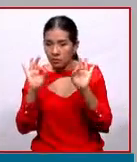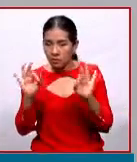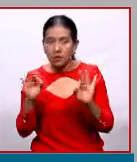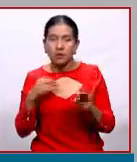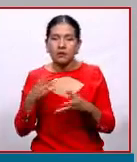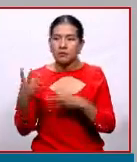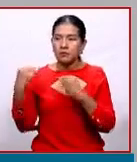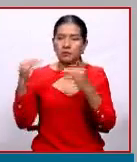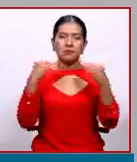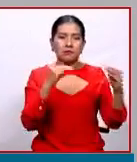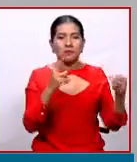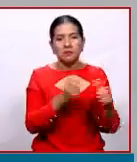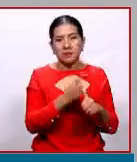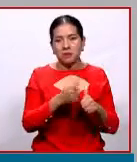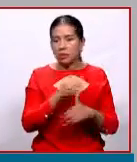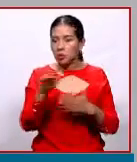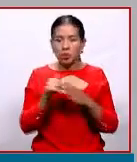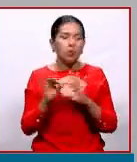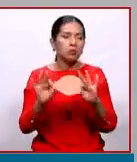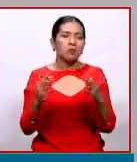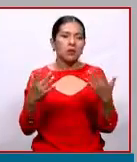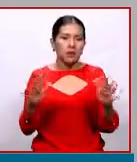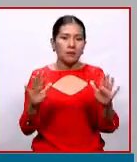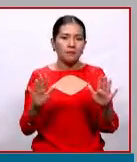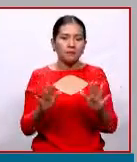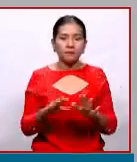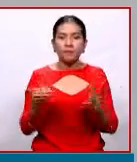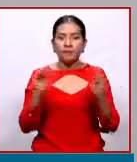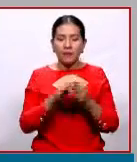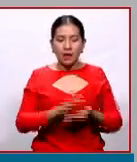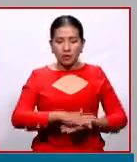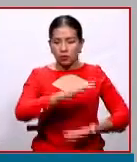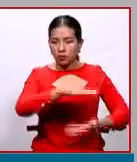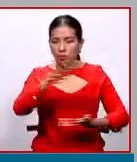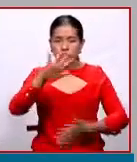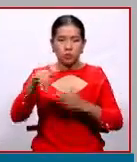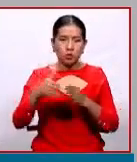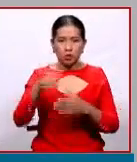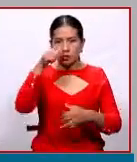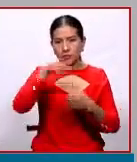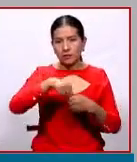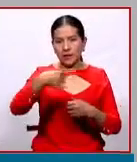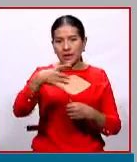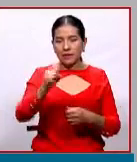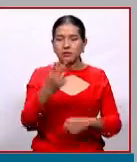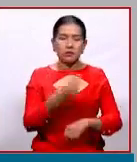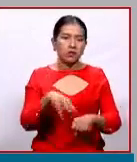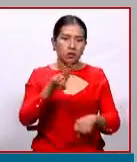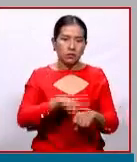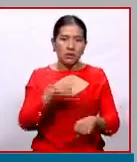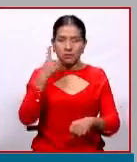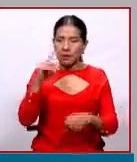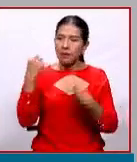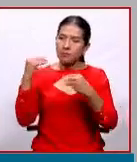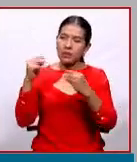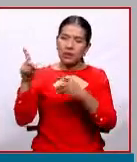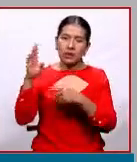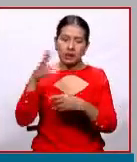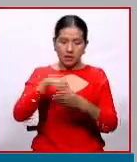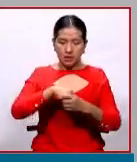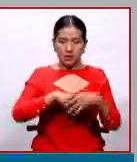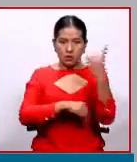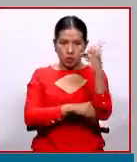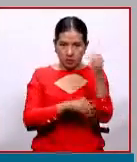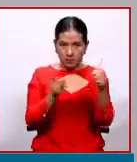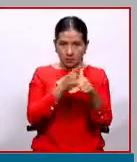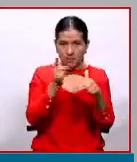comprometida. Y todo esto ha sido dado. Entonces, los volúmenes para el mercado interno, para el mercado de Brasil y para el mercado